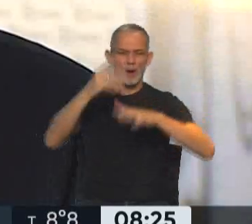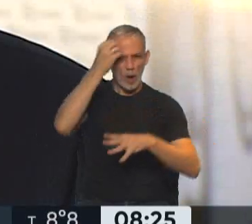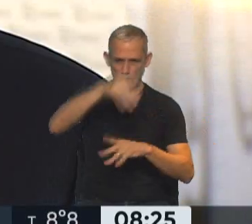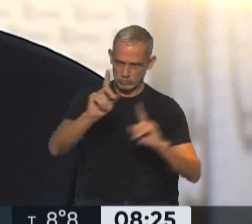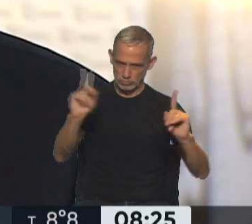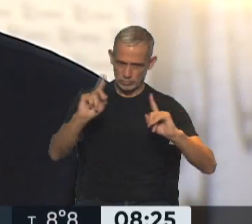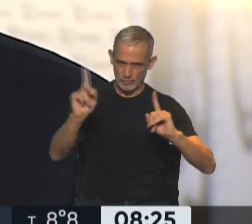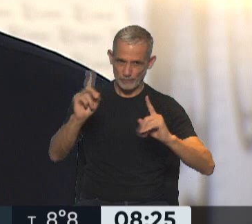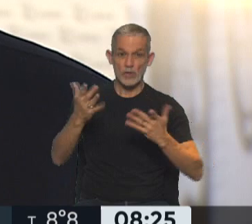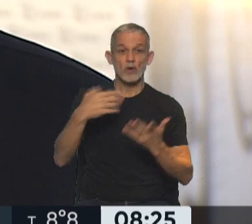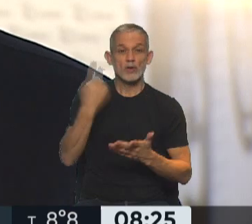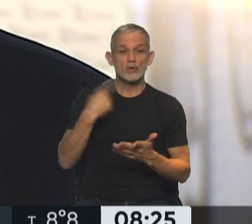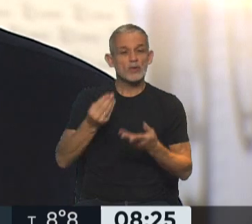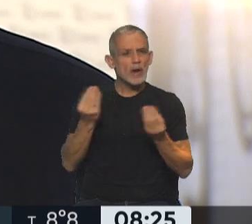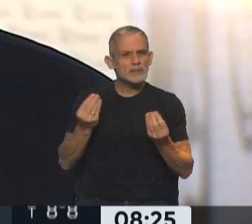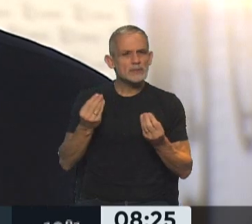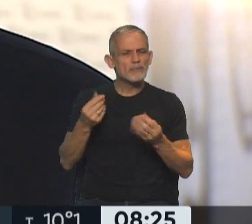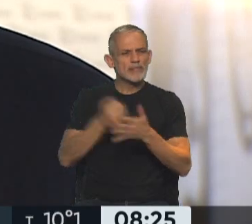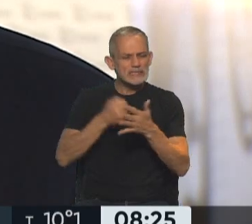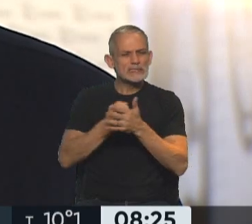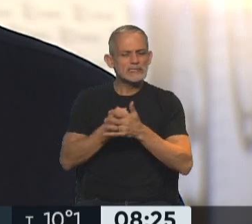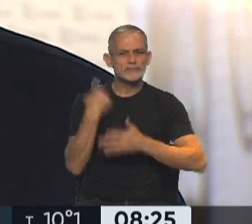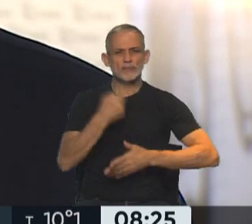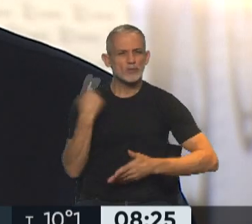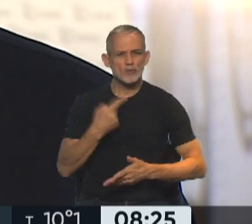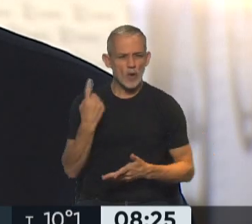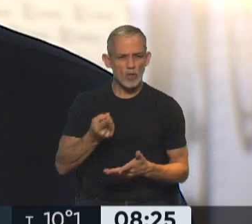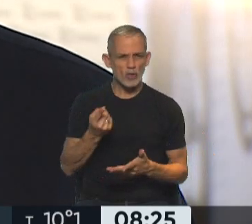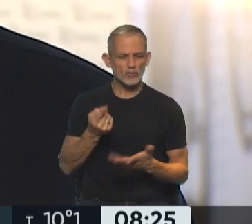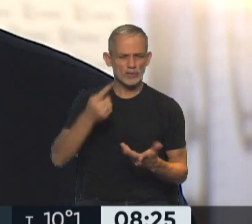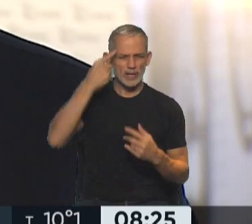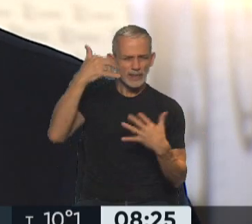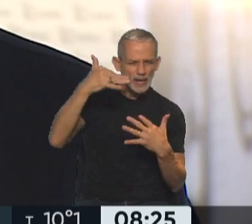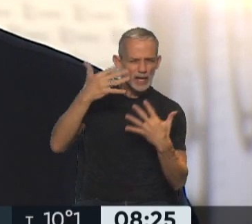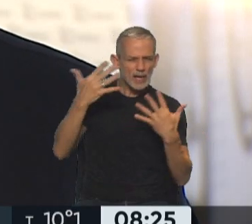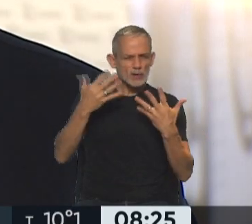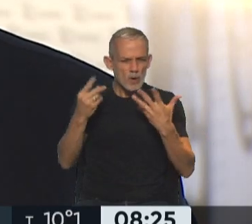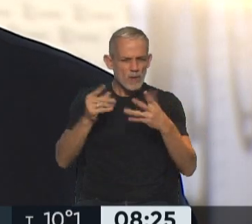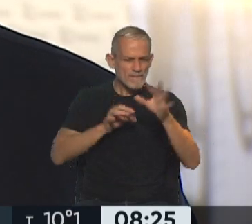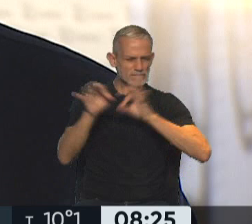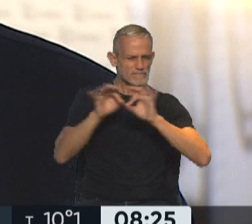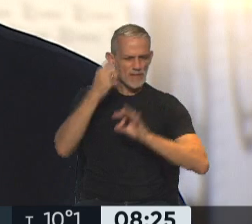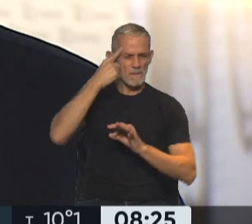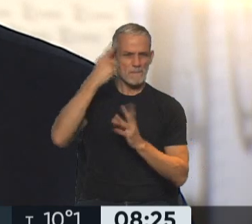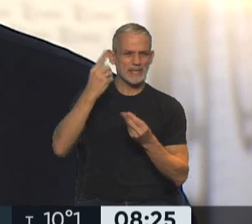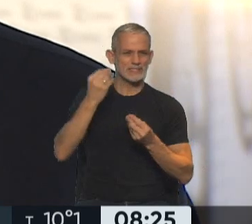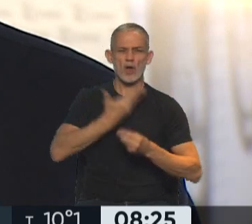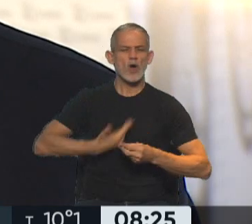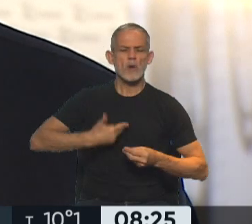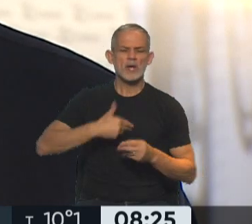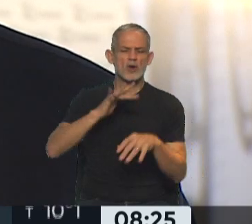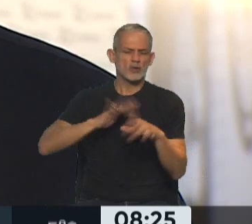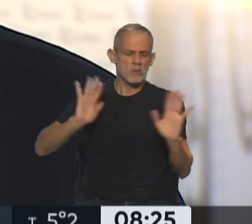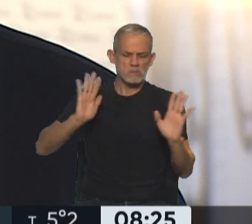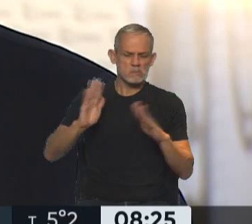y lo que tenemos que hacer es seguir entre todos con inteligencia gobierno el que le